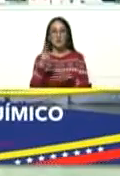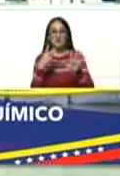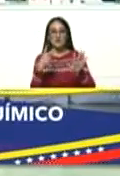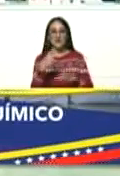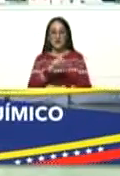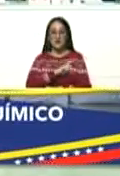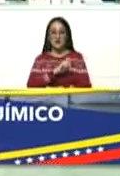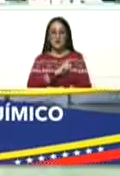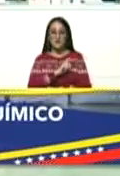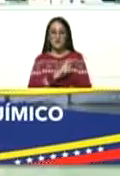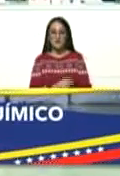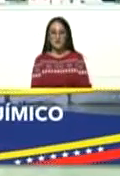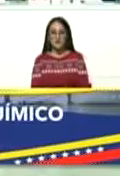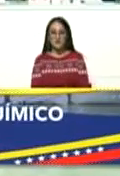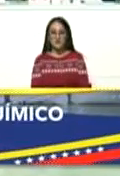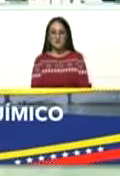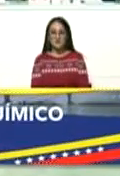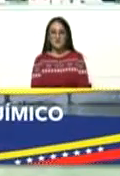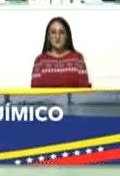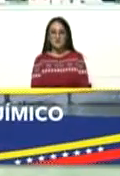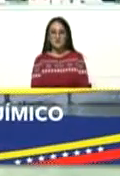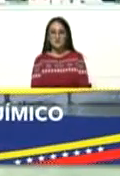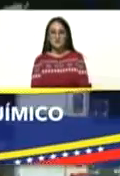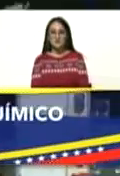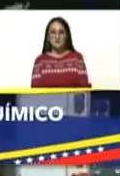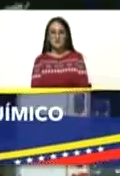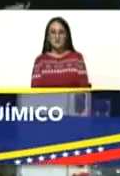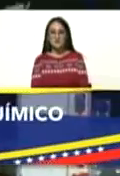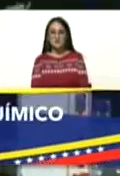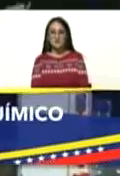enero. Rinde cuenta.